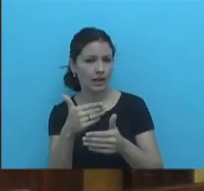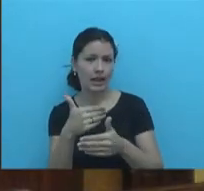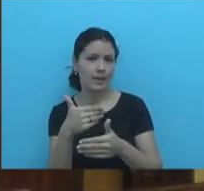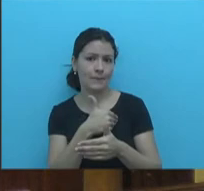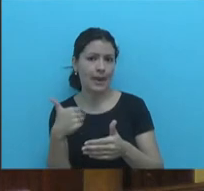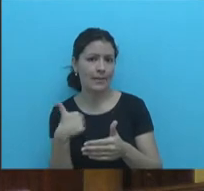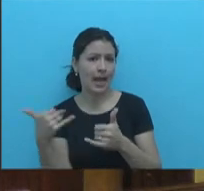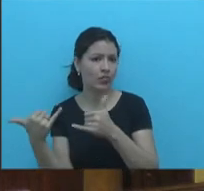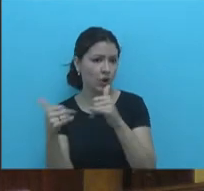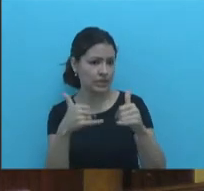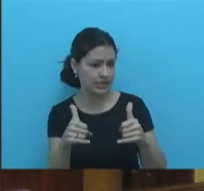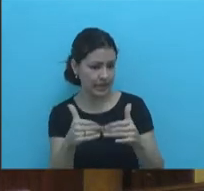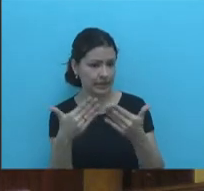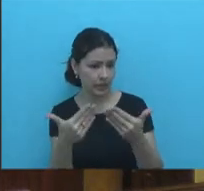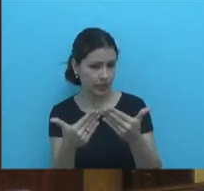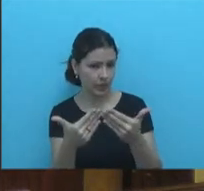puedan estar.